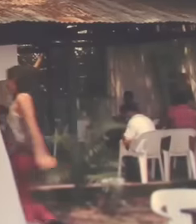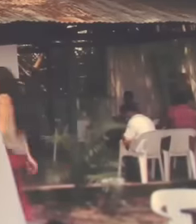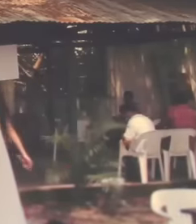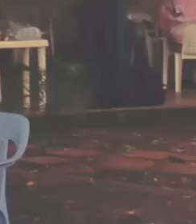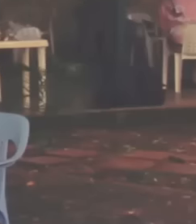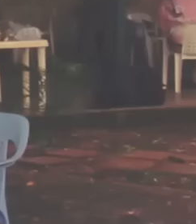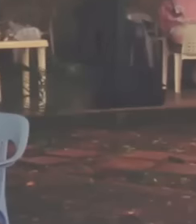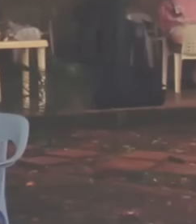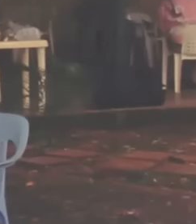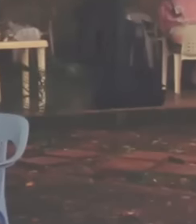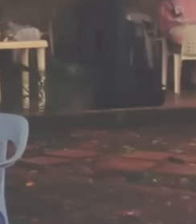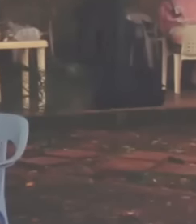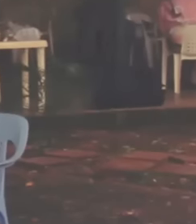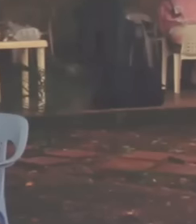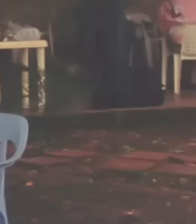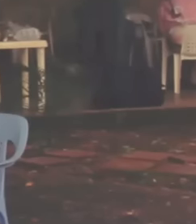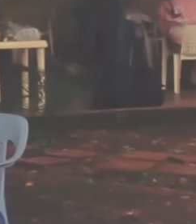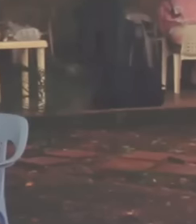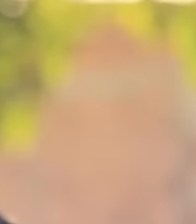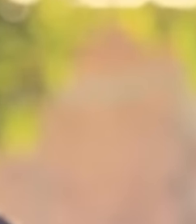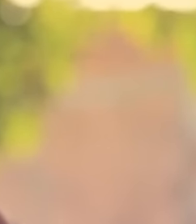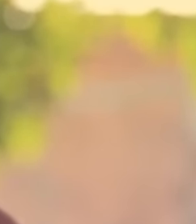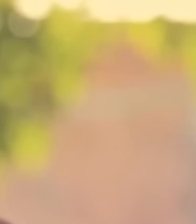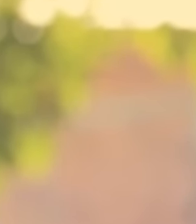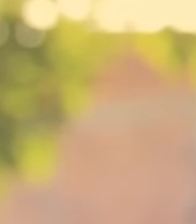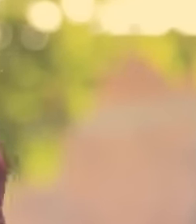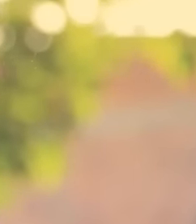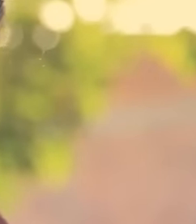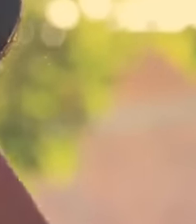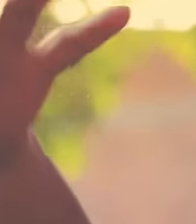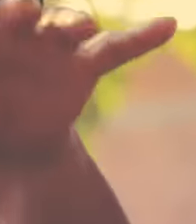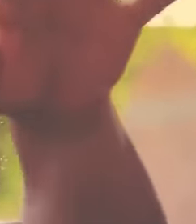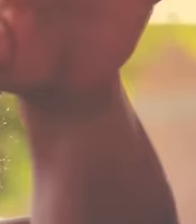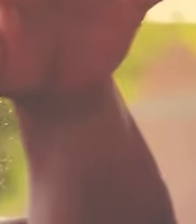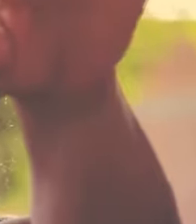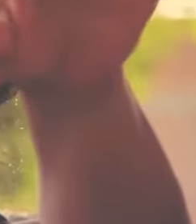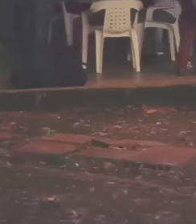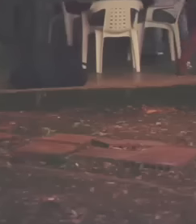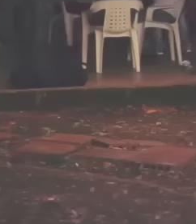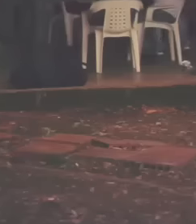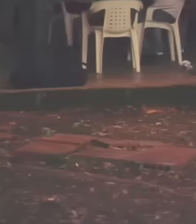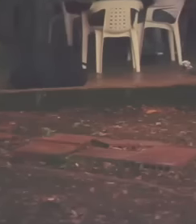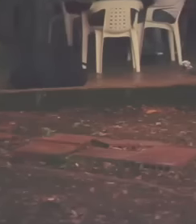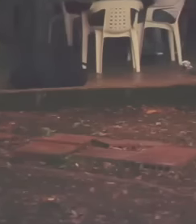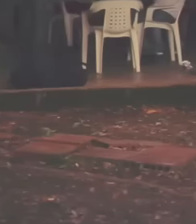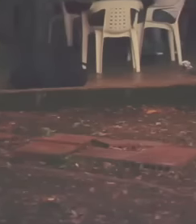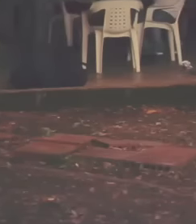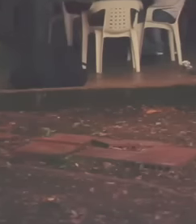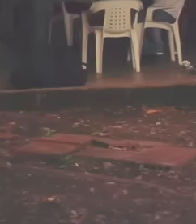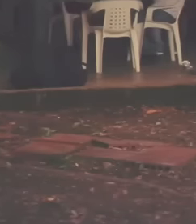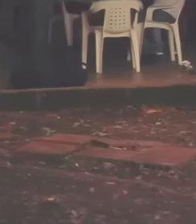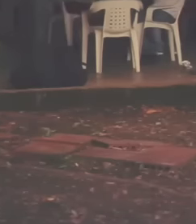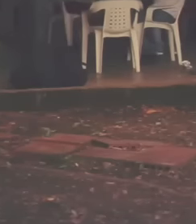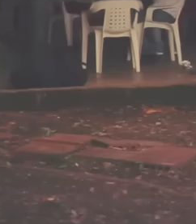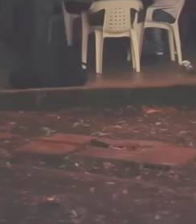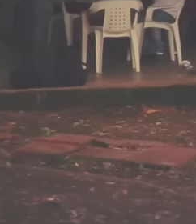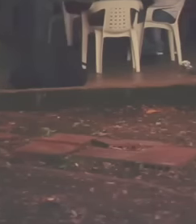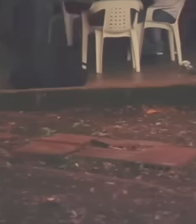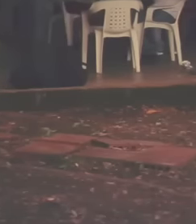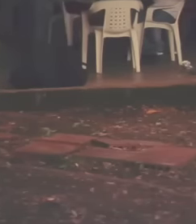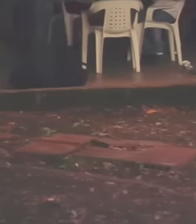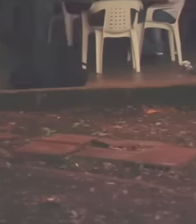estable y verdadera. Los jóvenes de Colombia no queremos más guerra. Este 2 de octubre, la paz es nuestra. Sí a la tranquilidad de